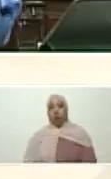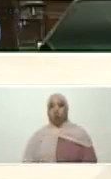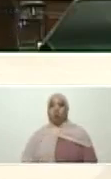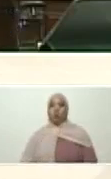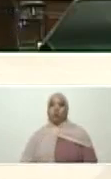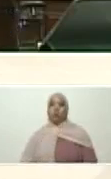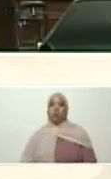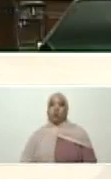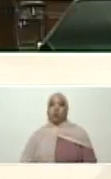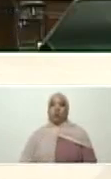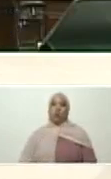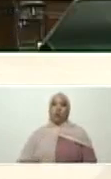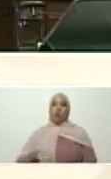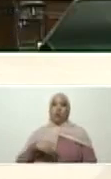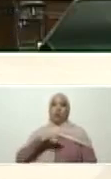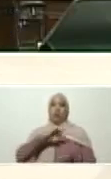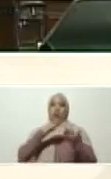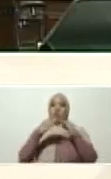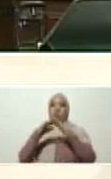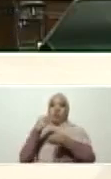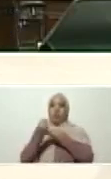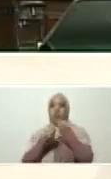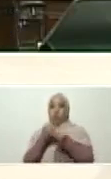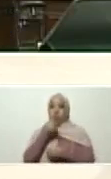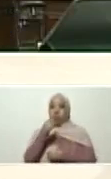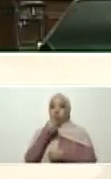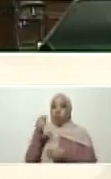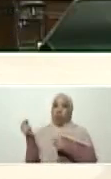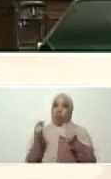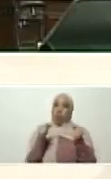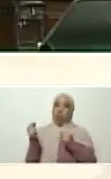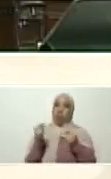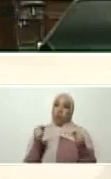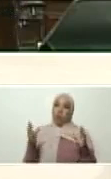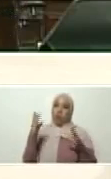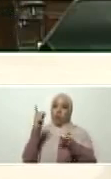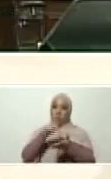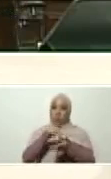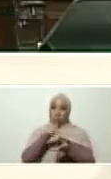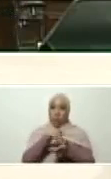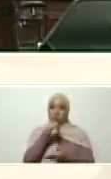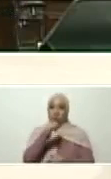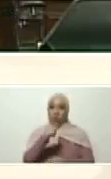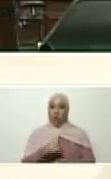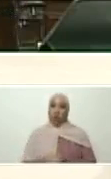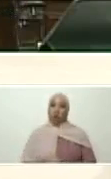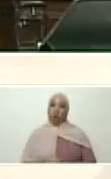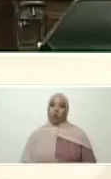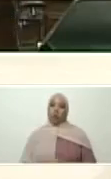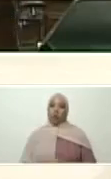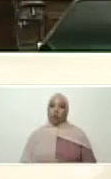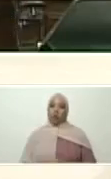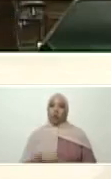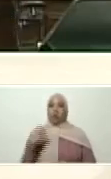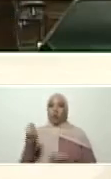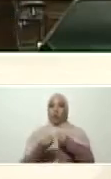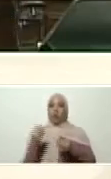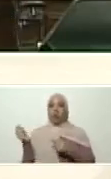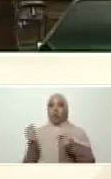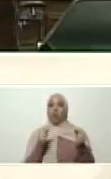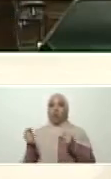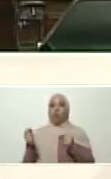El Consejo Comunal de la Comuna, más dificultades tienes para convocar la participación y para generar ese diálogo